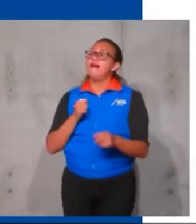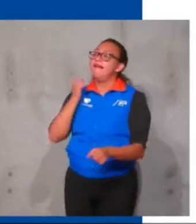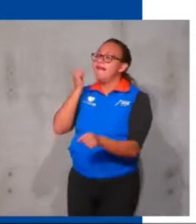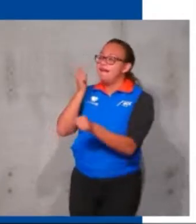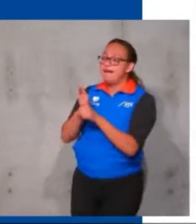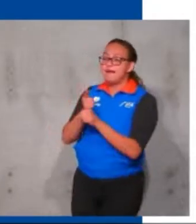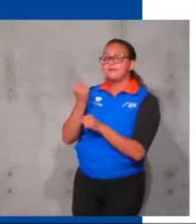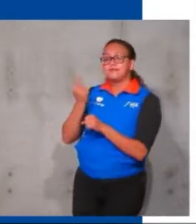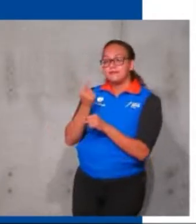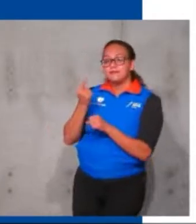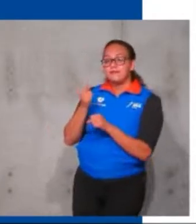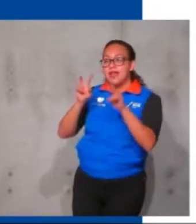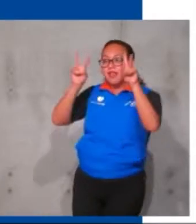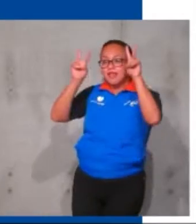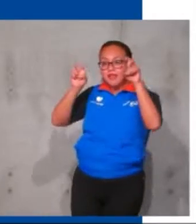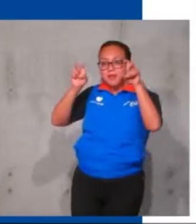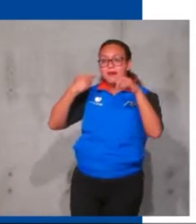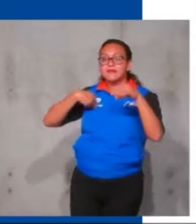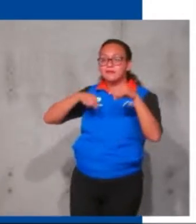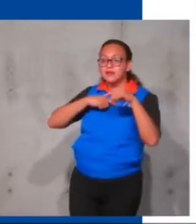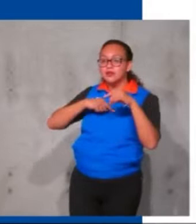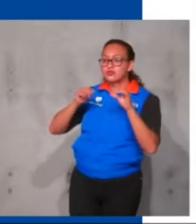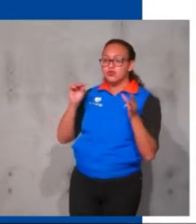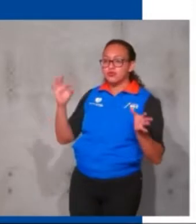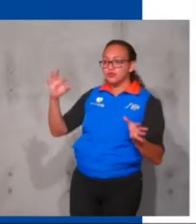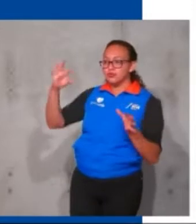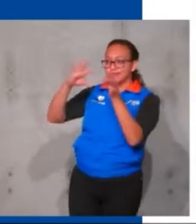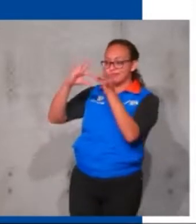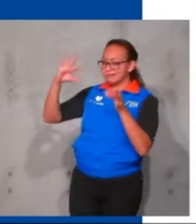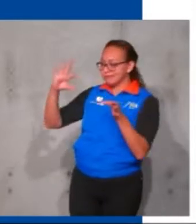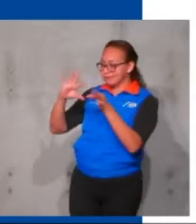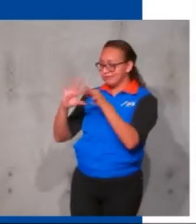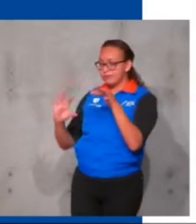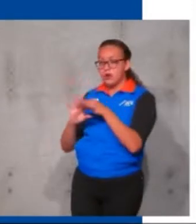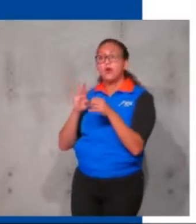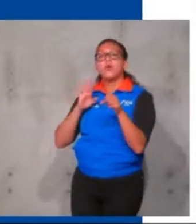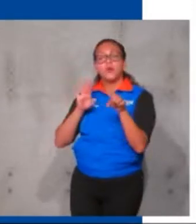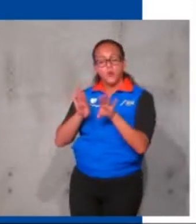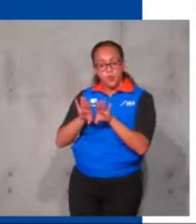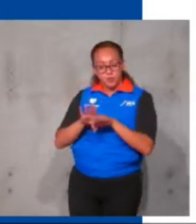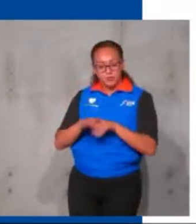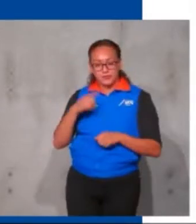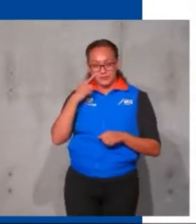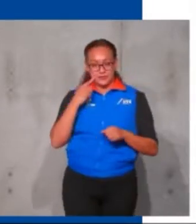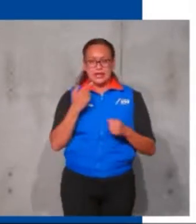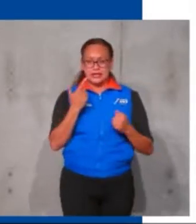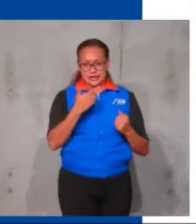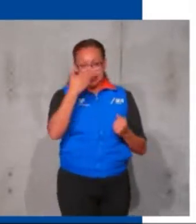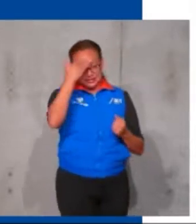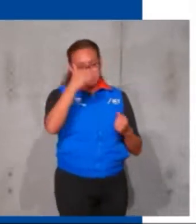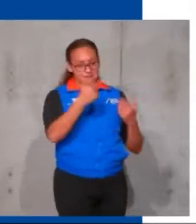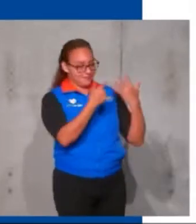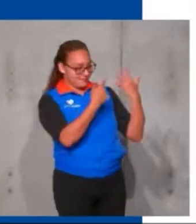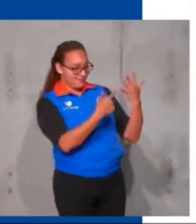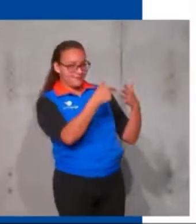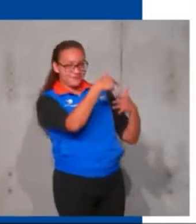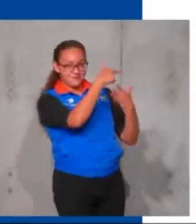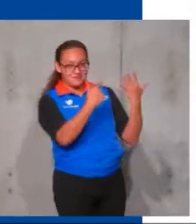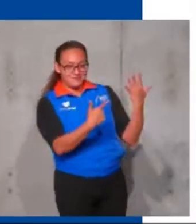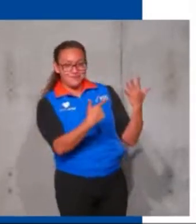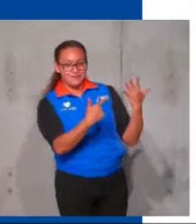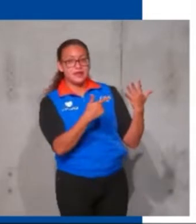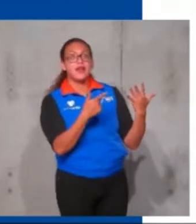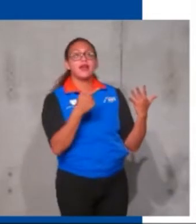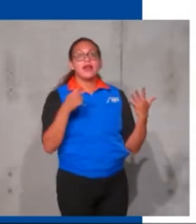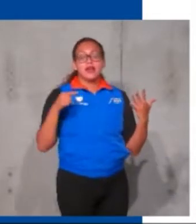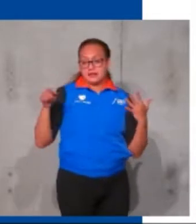cabo es identificar los temas materiales. ¿Cómo lo vamos a hacer? Estos temas materiales no implica que